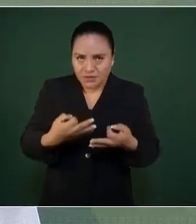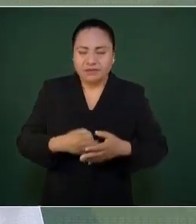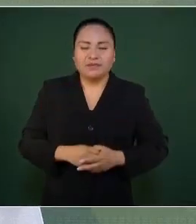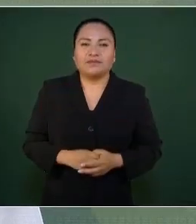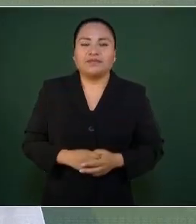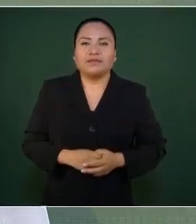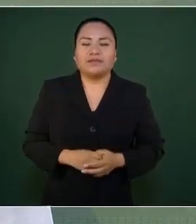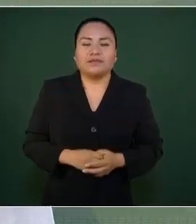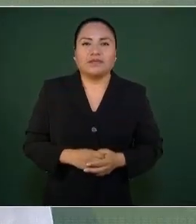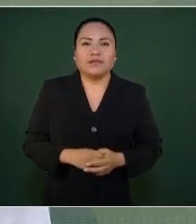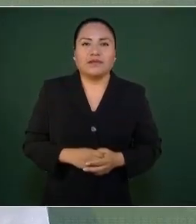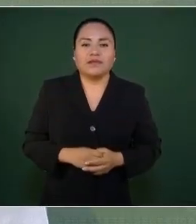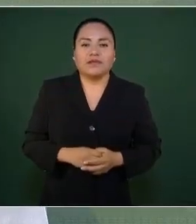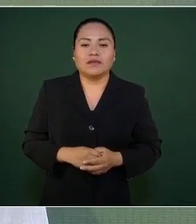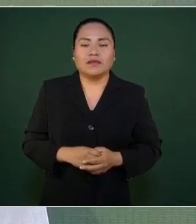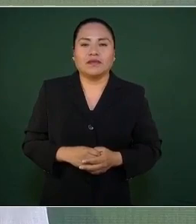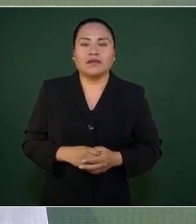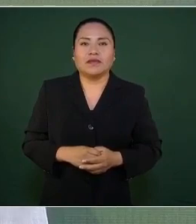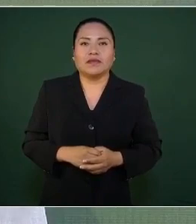Y estamos